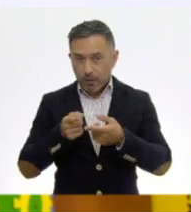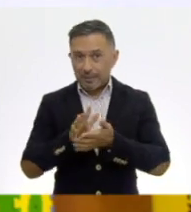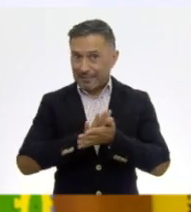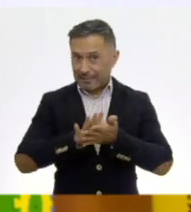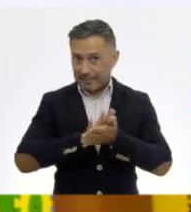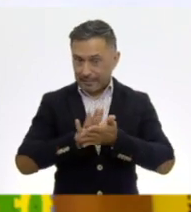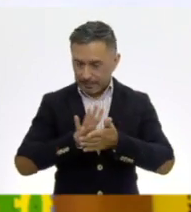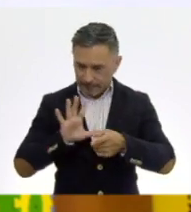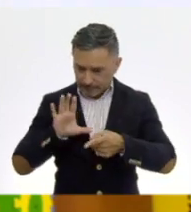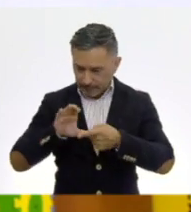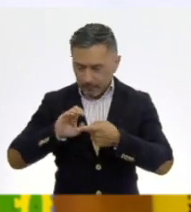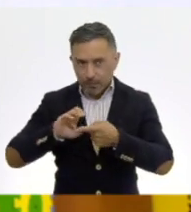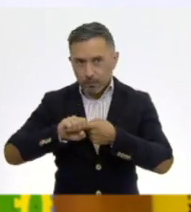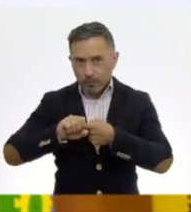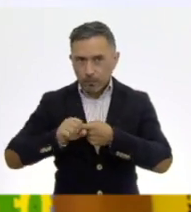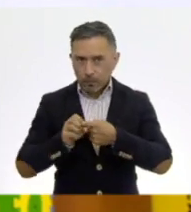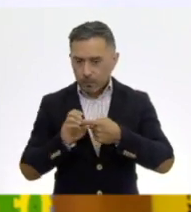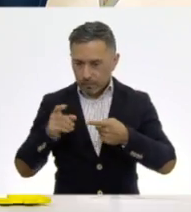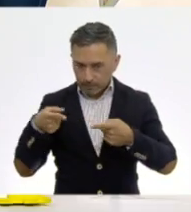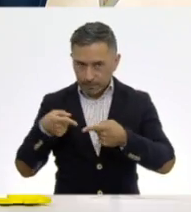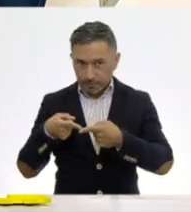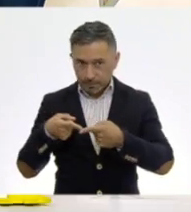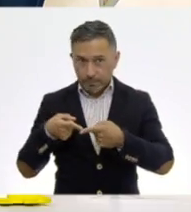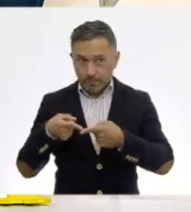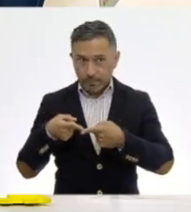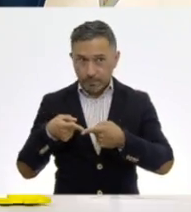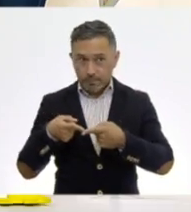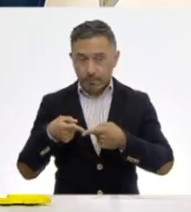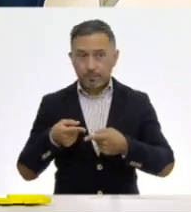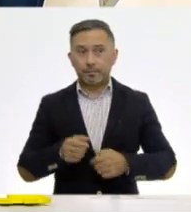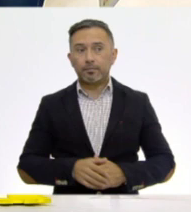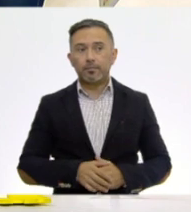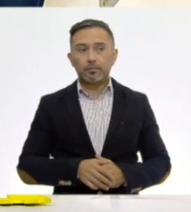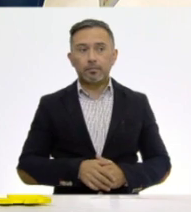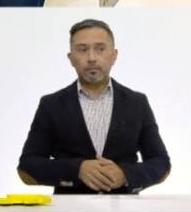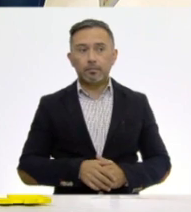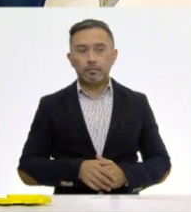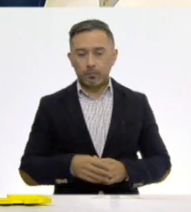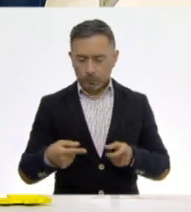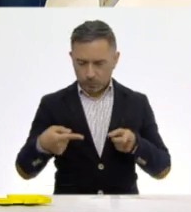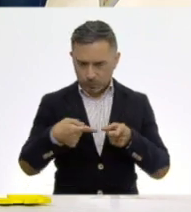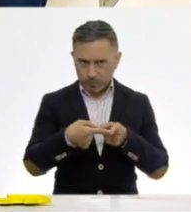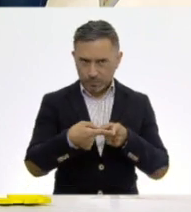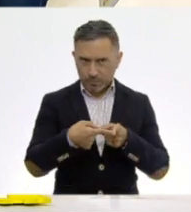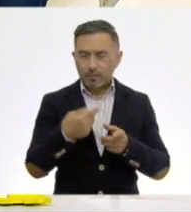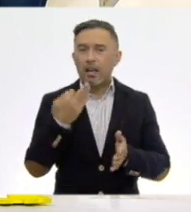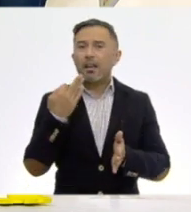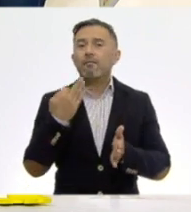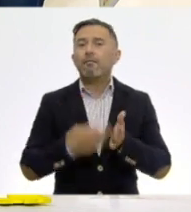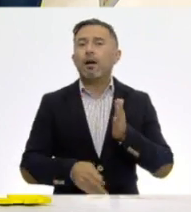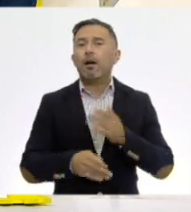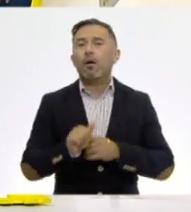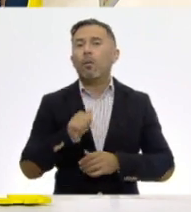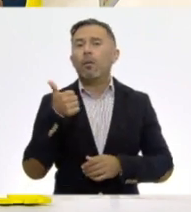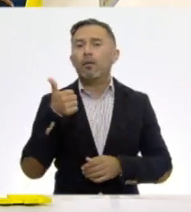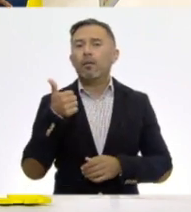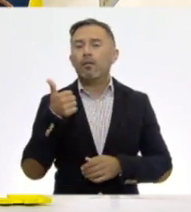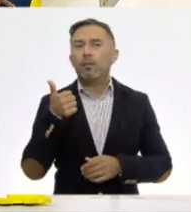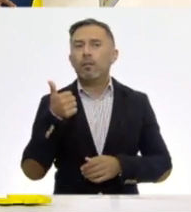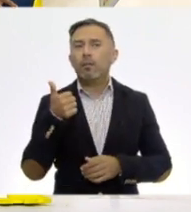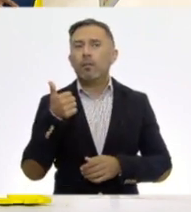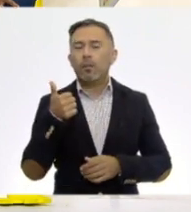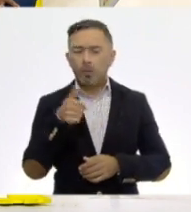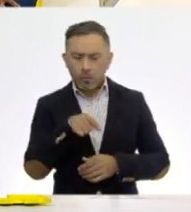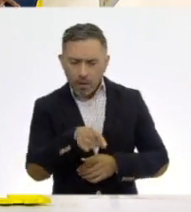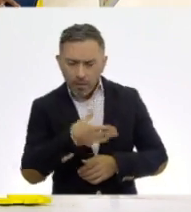este. Y este despegó el de abajo, creo. Y nos hace falta otra. Toma la